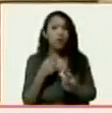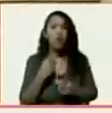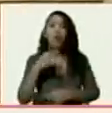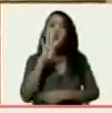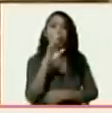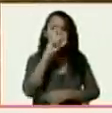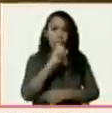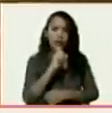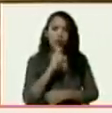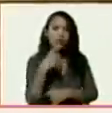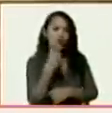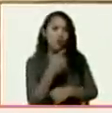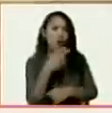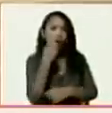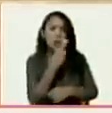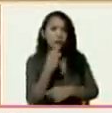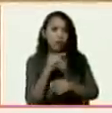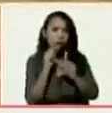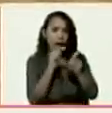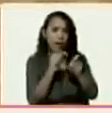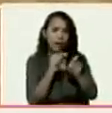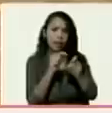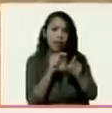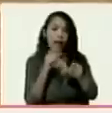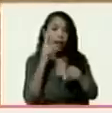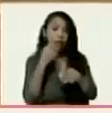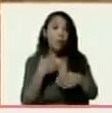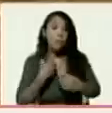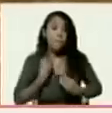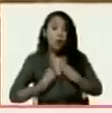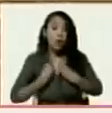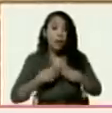nos ocupamos de eso. Ahora sí nos preocupa que destruyan estas instalaciones.